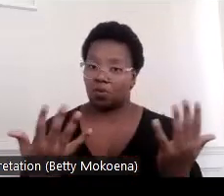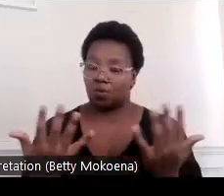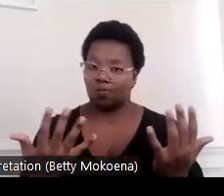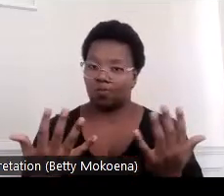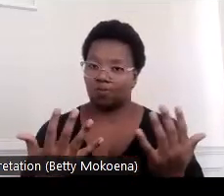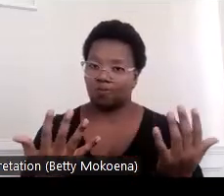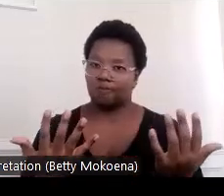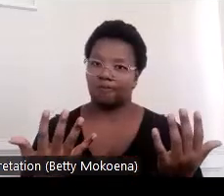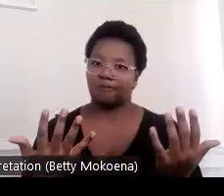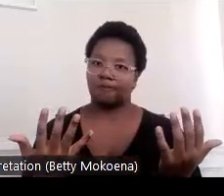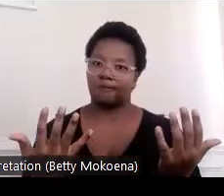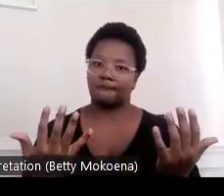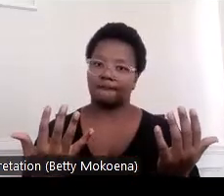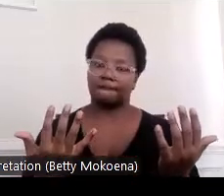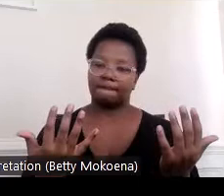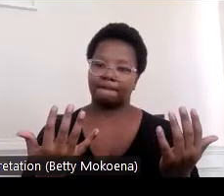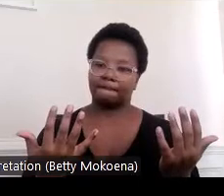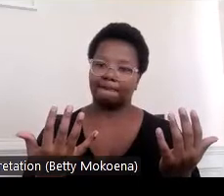básicamente